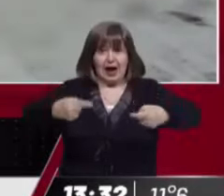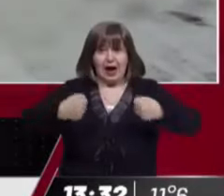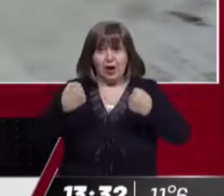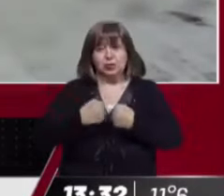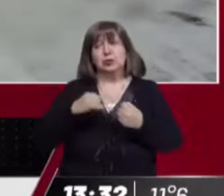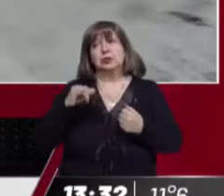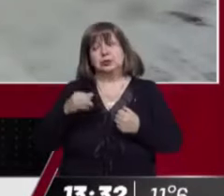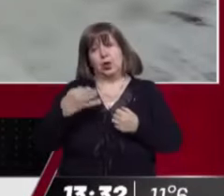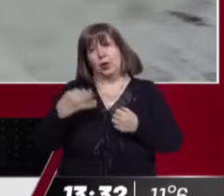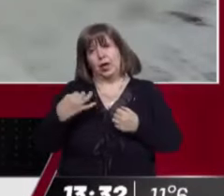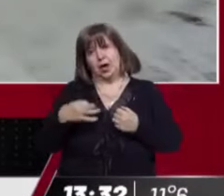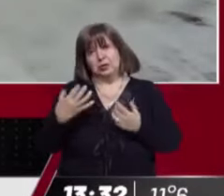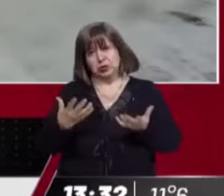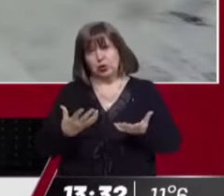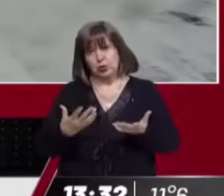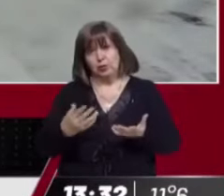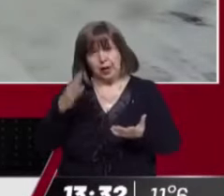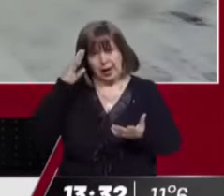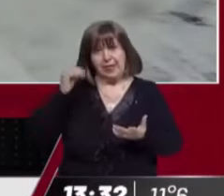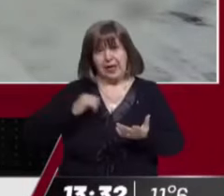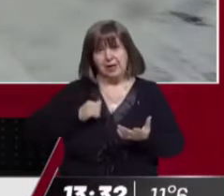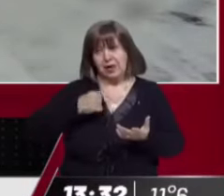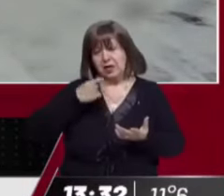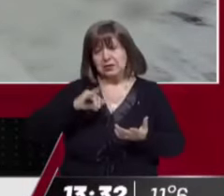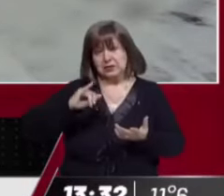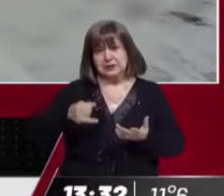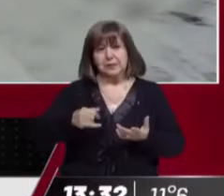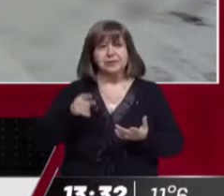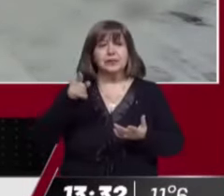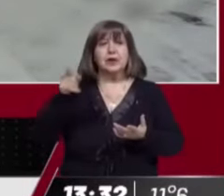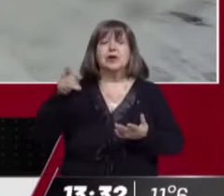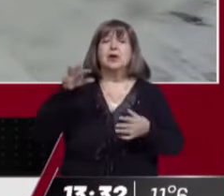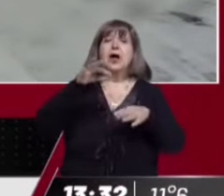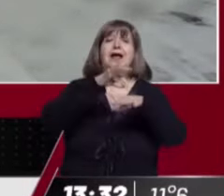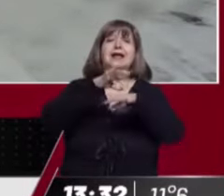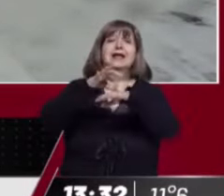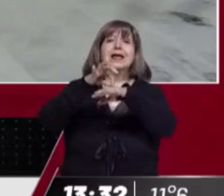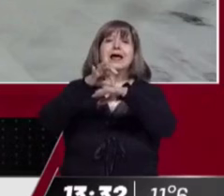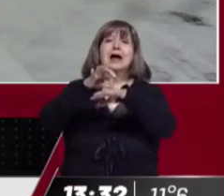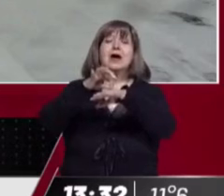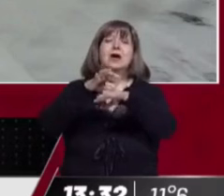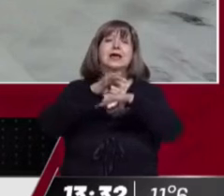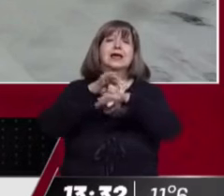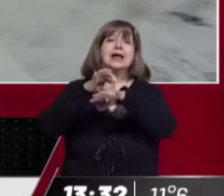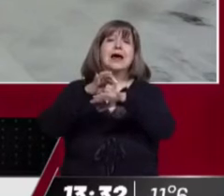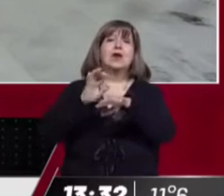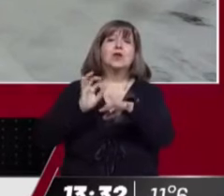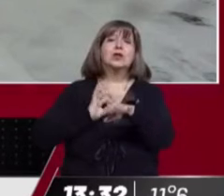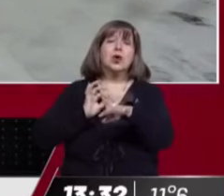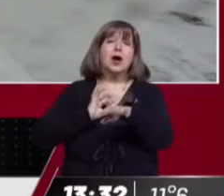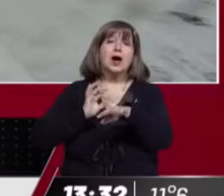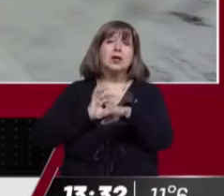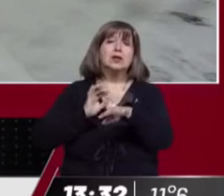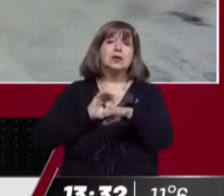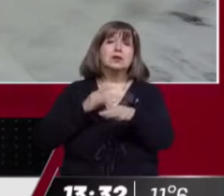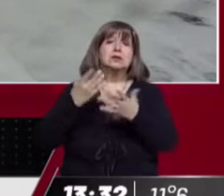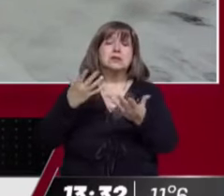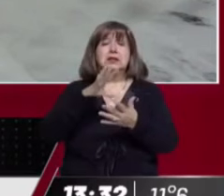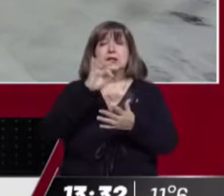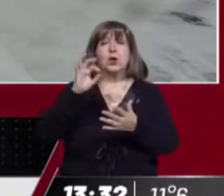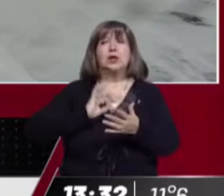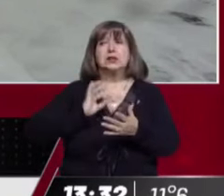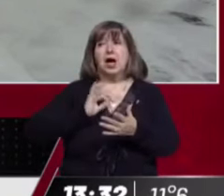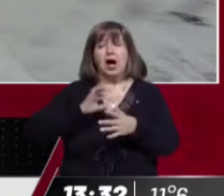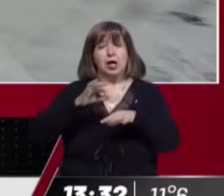gendarmería Bueno este termino guía de de turismo de Hace cuántos años turismo huanca medio siglo